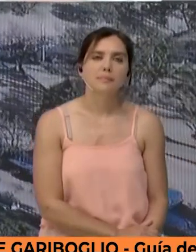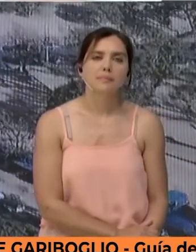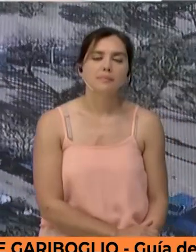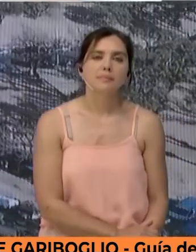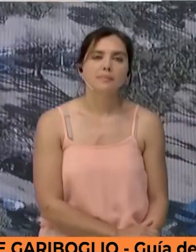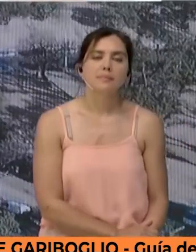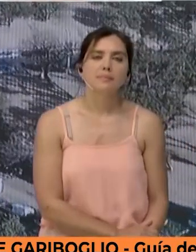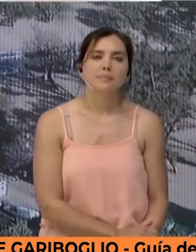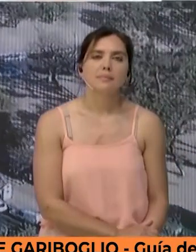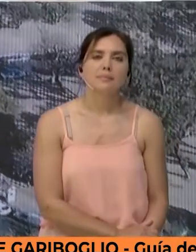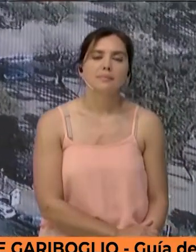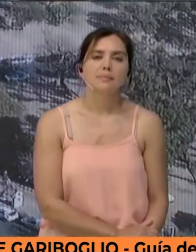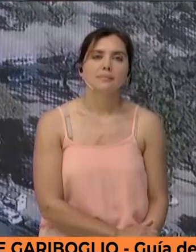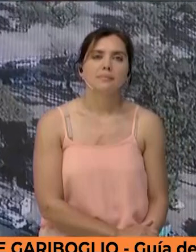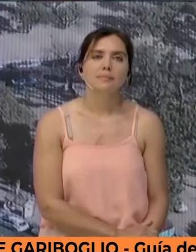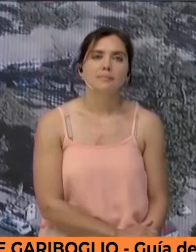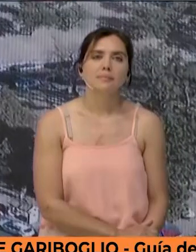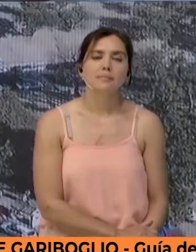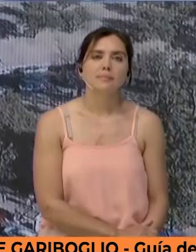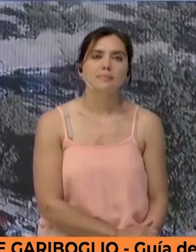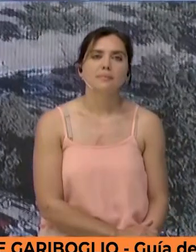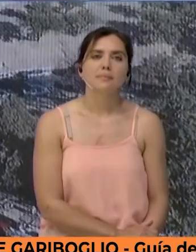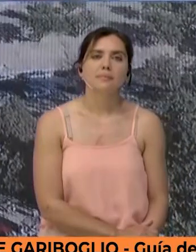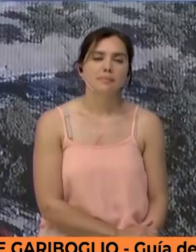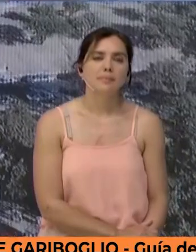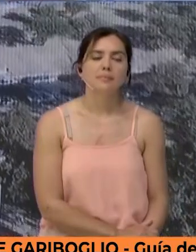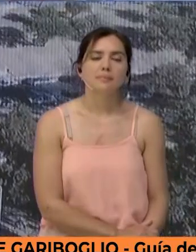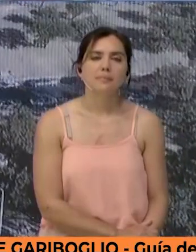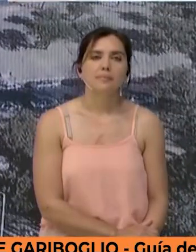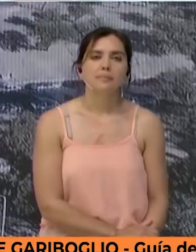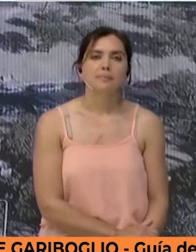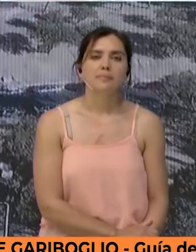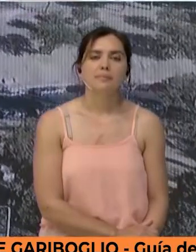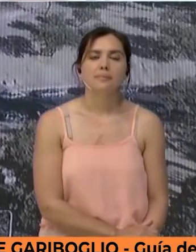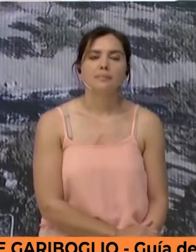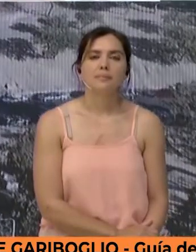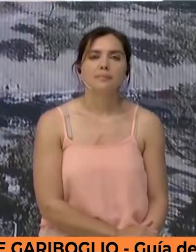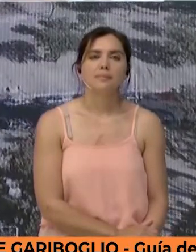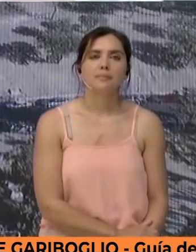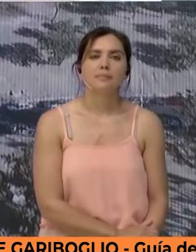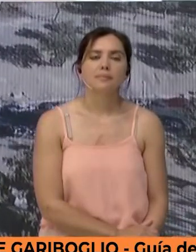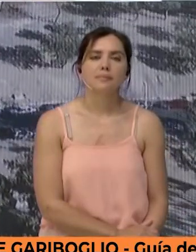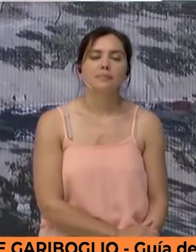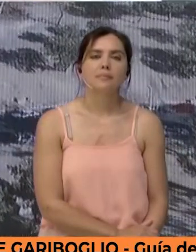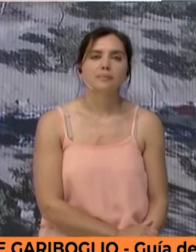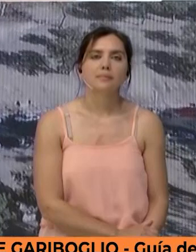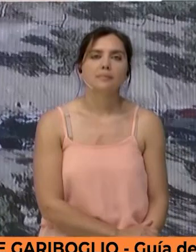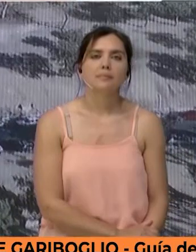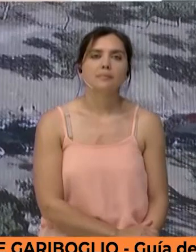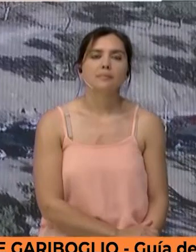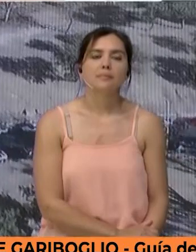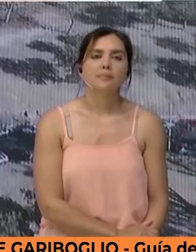bueno, hacia vamos y obviamente a seguir avanzando en esto y fundamentalmente en esta etapa que viene ahora,